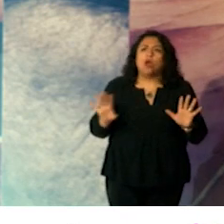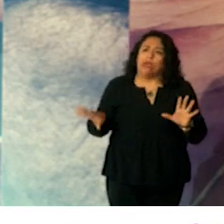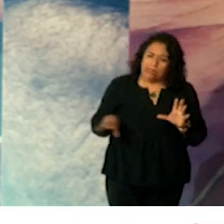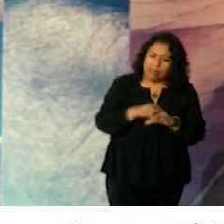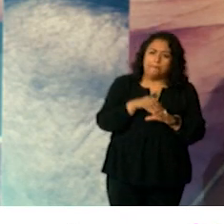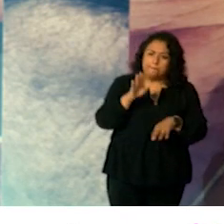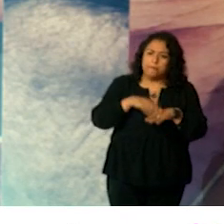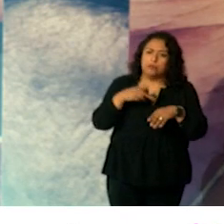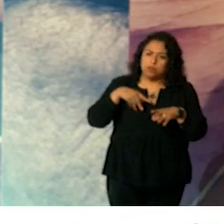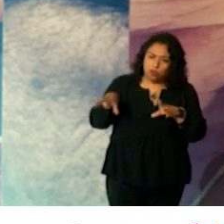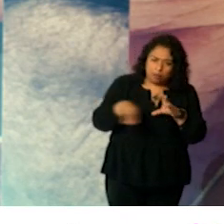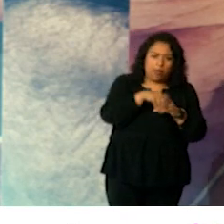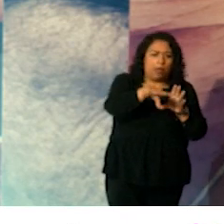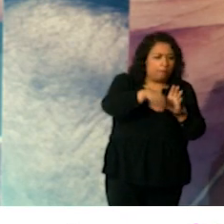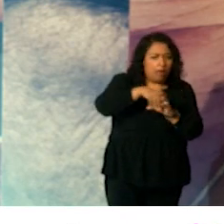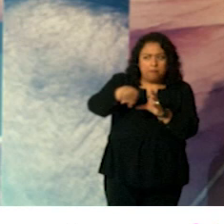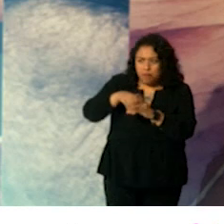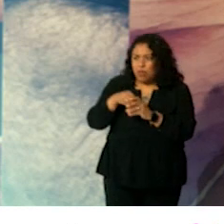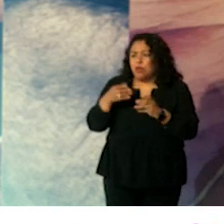incluir a más personas, a más